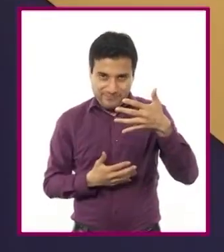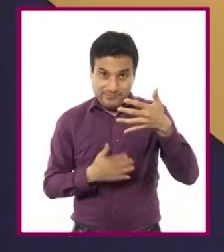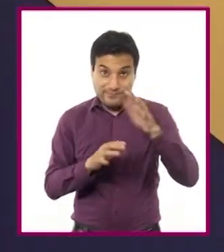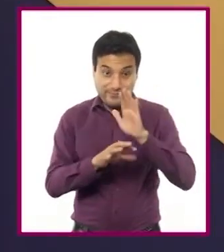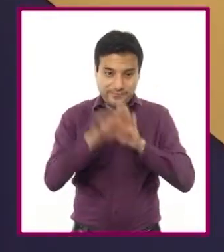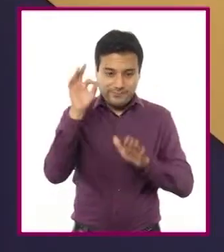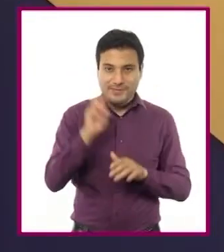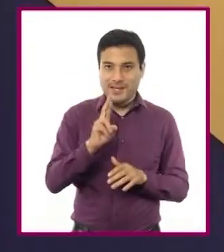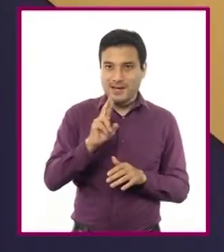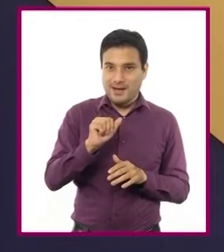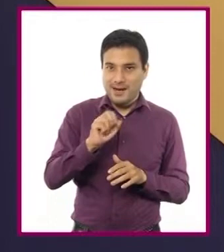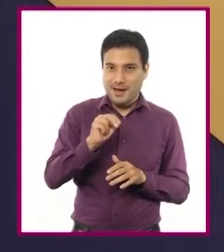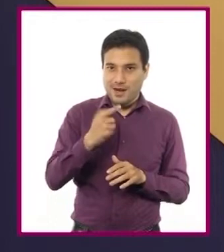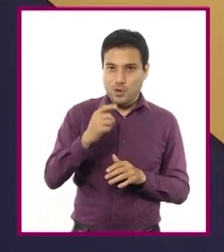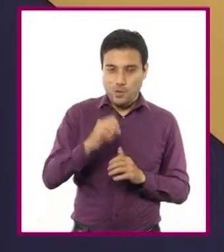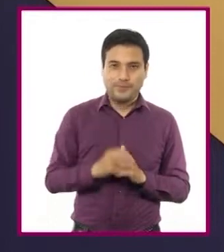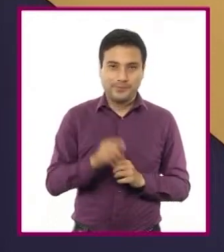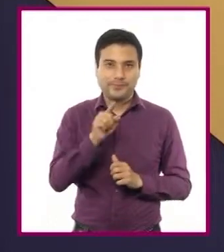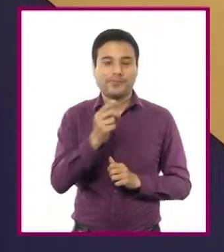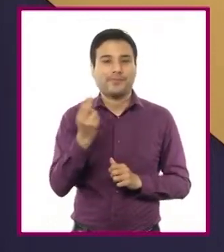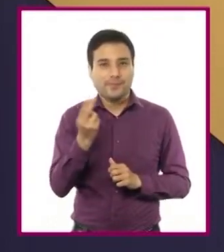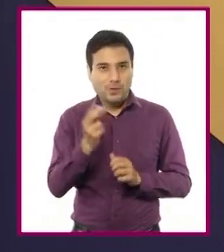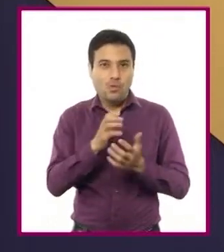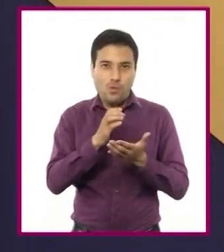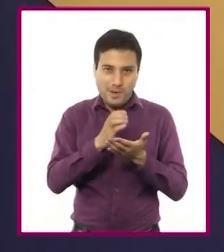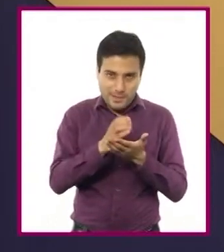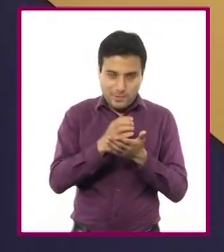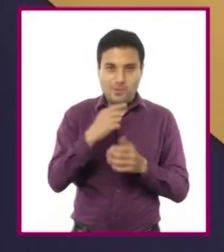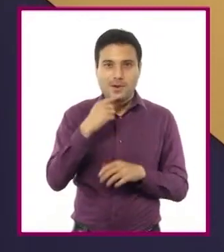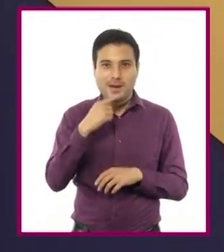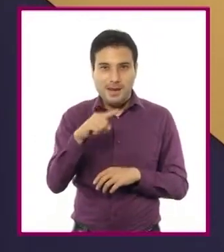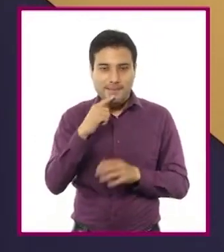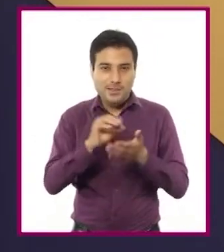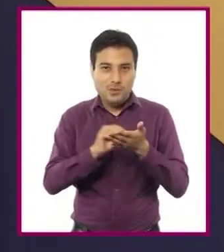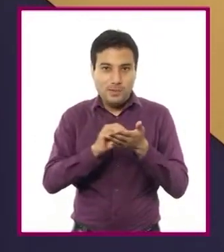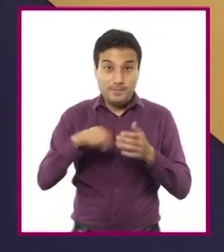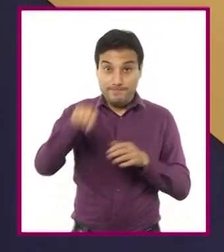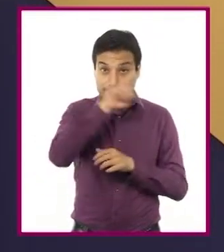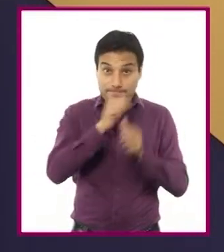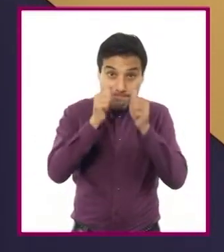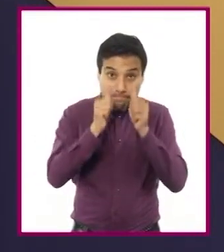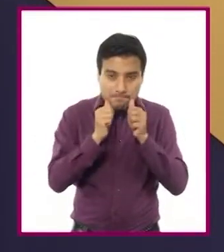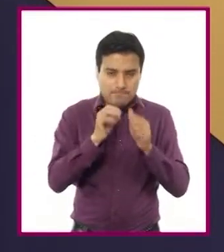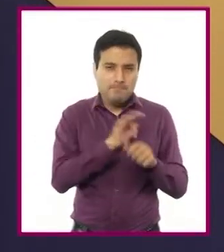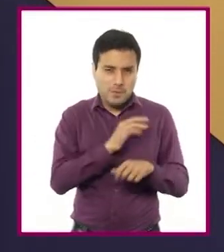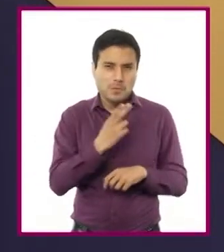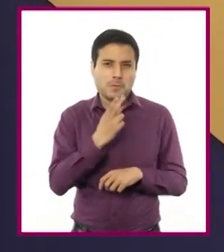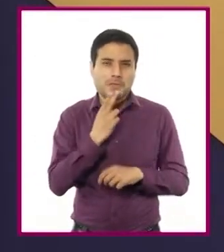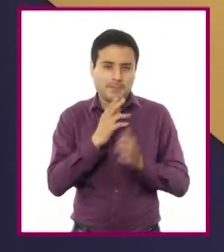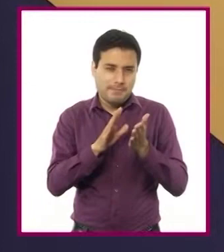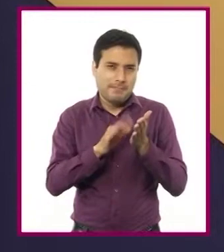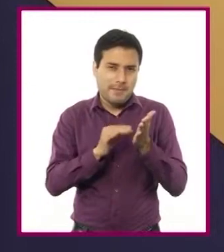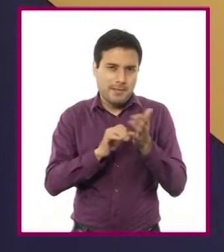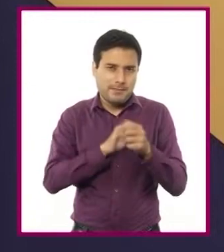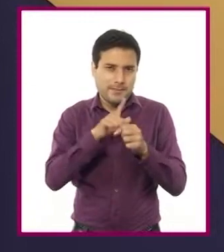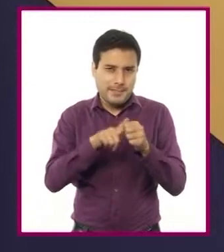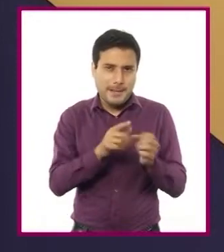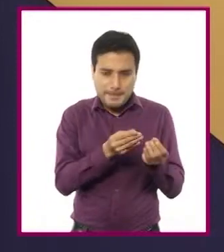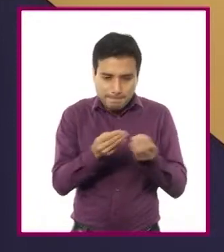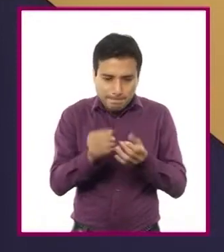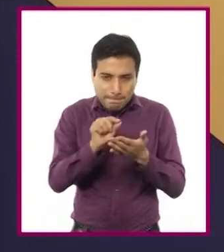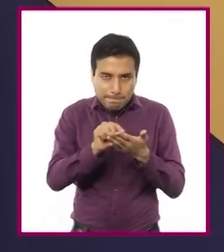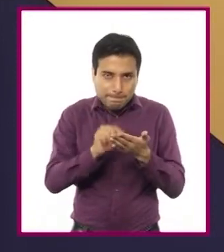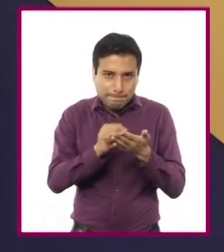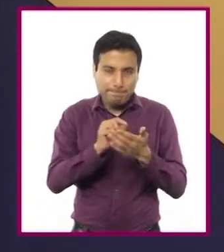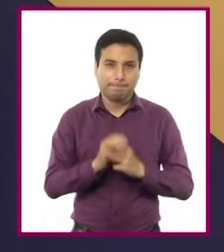mano cuaderno, lápiz y goma. Si alguien tiene discapacidad visual, prepare sus hojas Ledger, punzón y regleta. De este